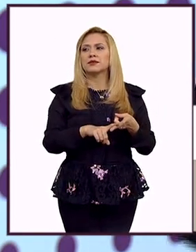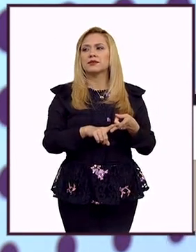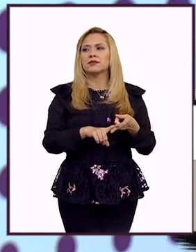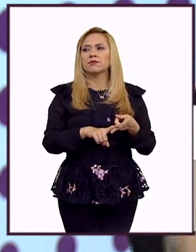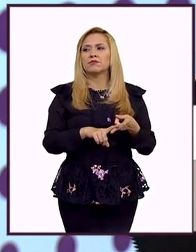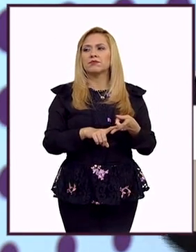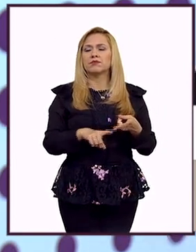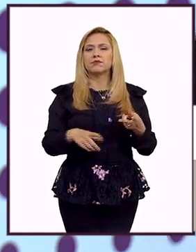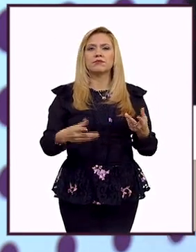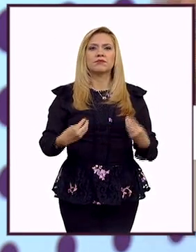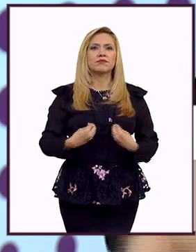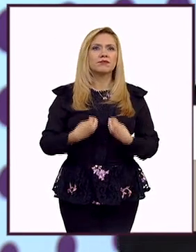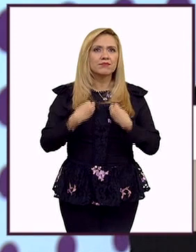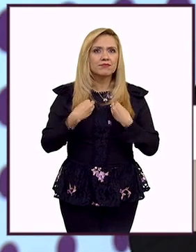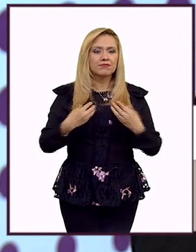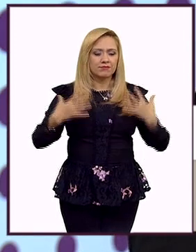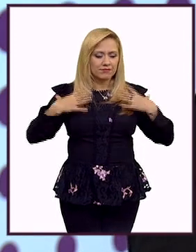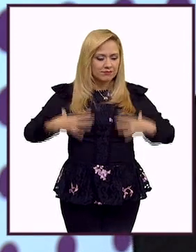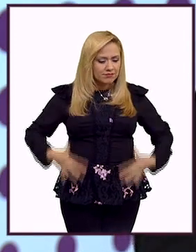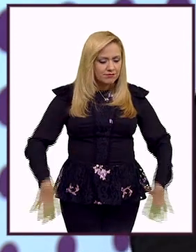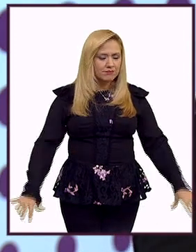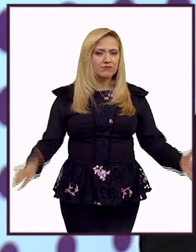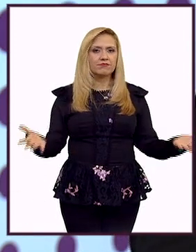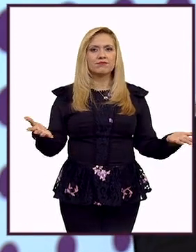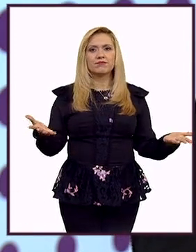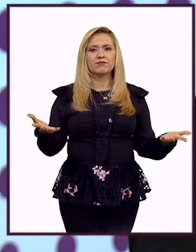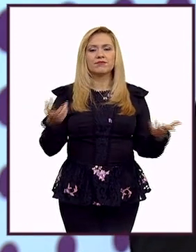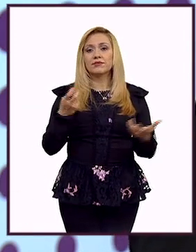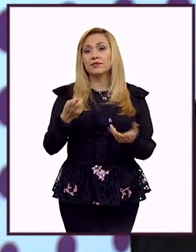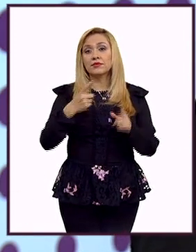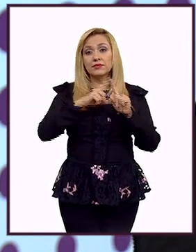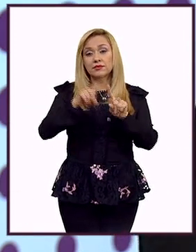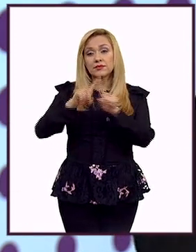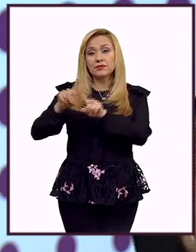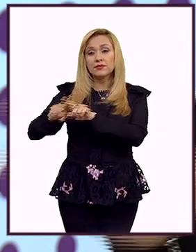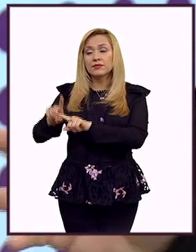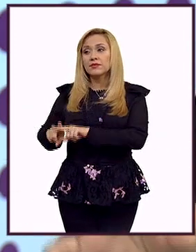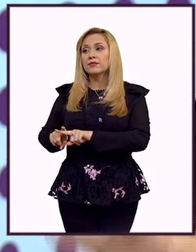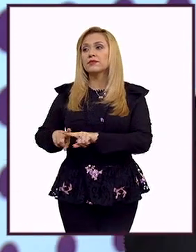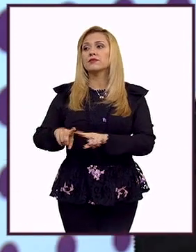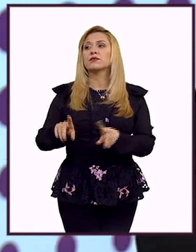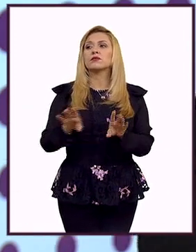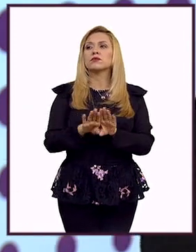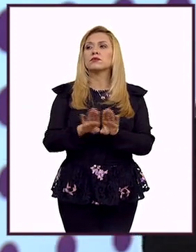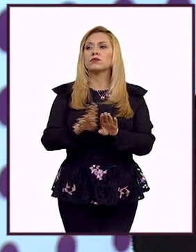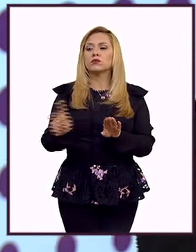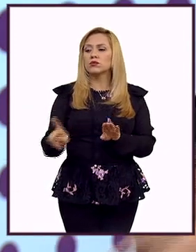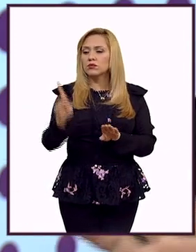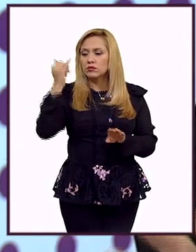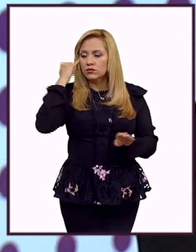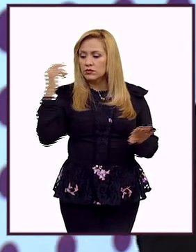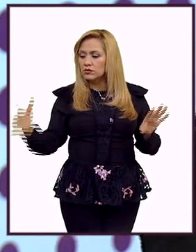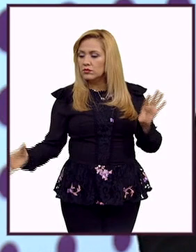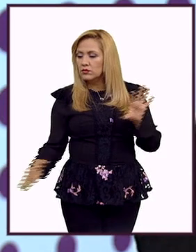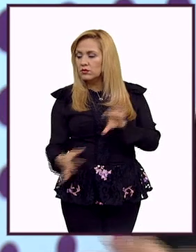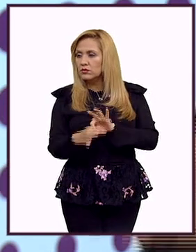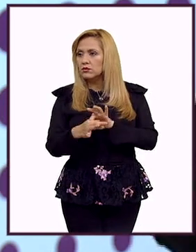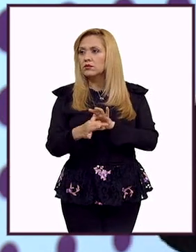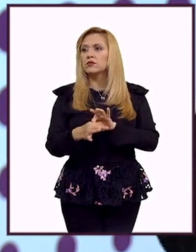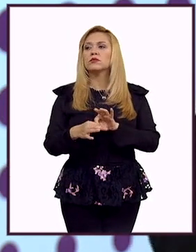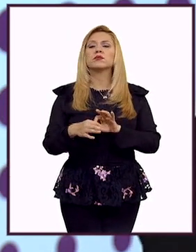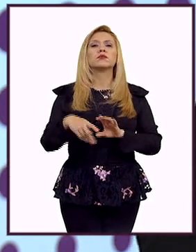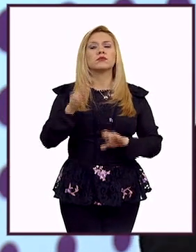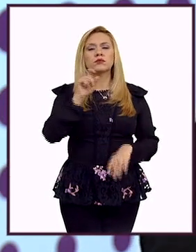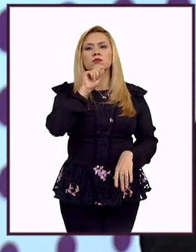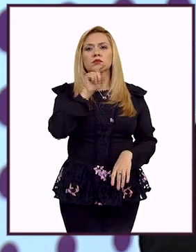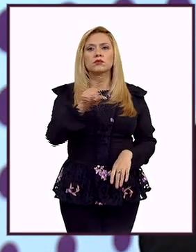de formas de vestido. Y yo creo que esa diversidad cultural tiene que ver no solamente con los pueblos indígenas, sí con los pueblos indígenas, pero